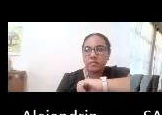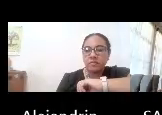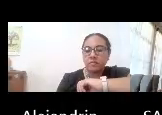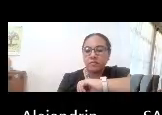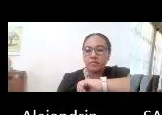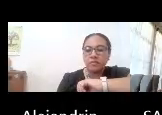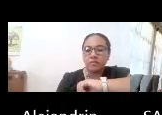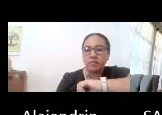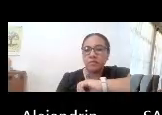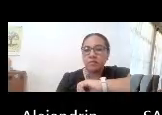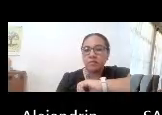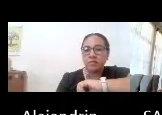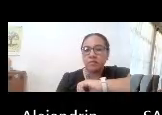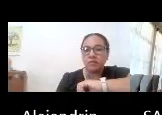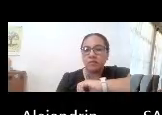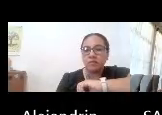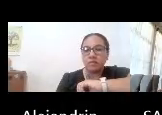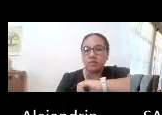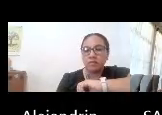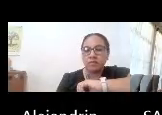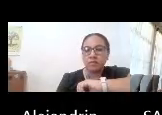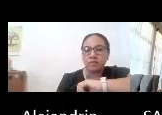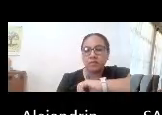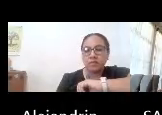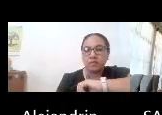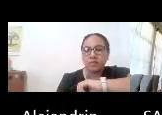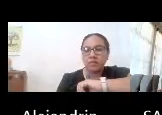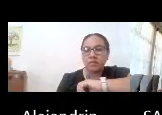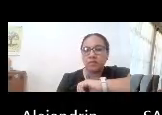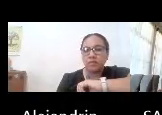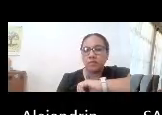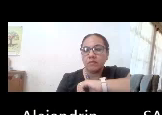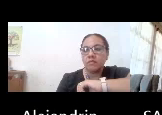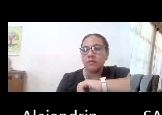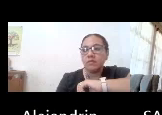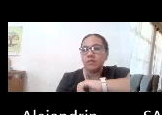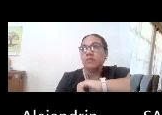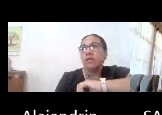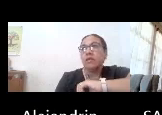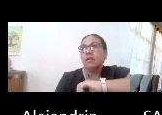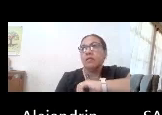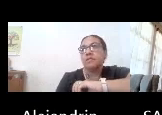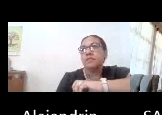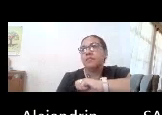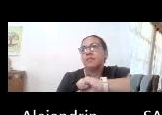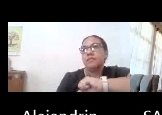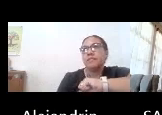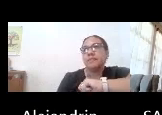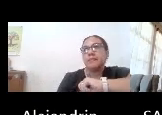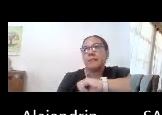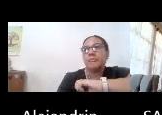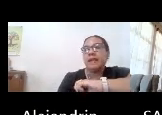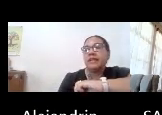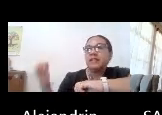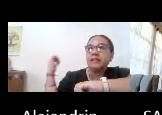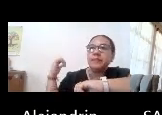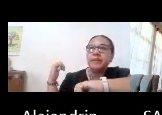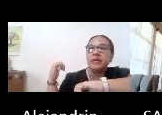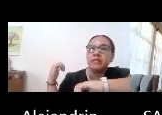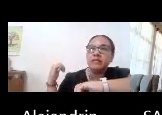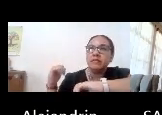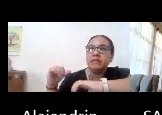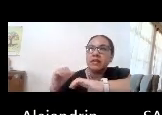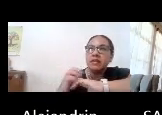La vida está compuesta de todas esas experiencias que tengo que renunciar a algo,